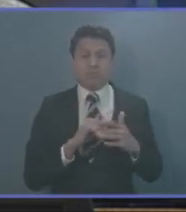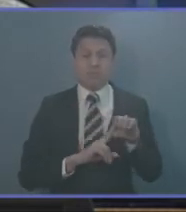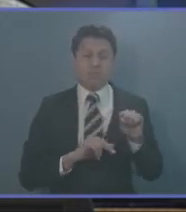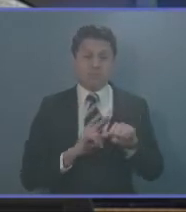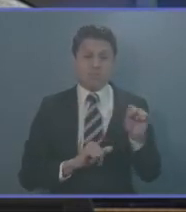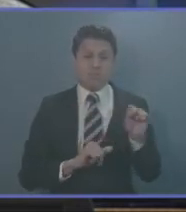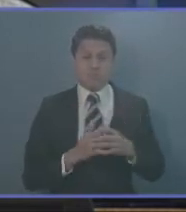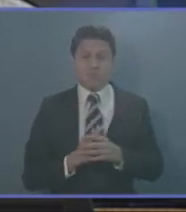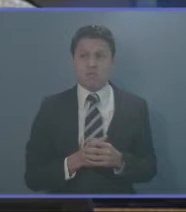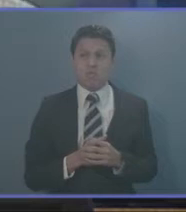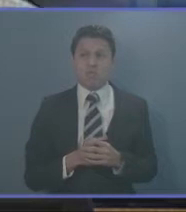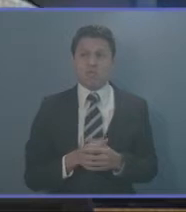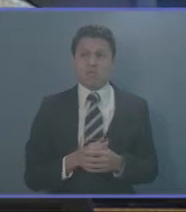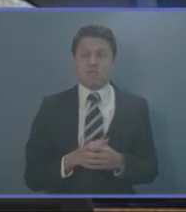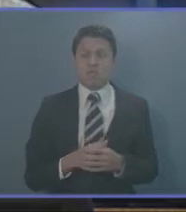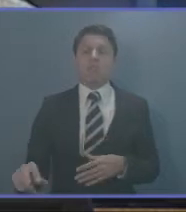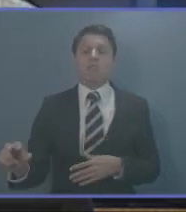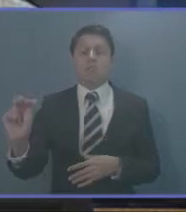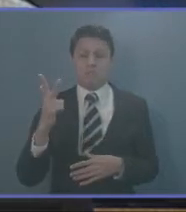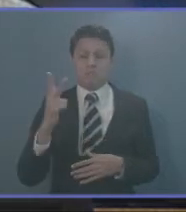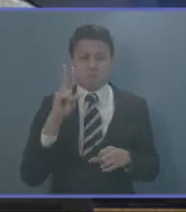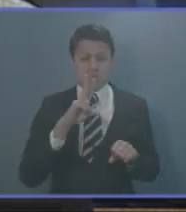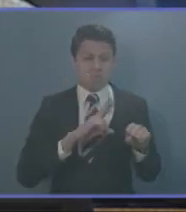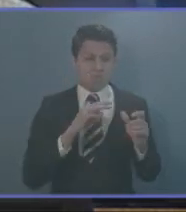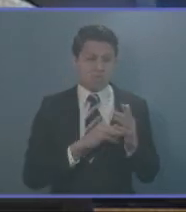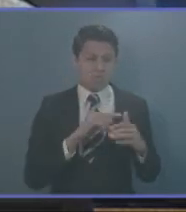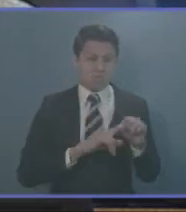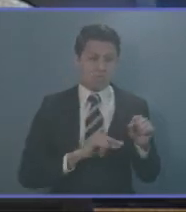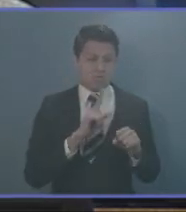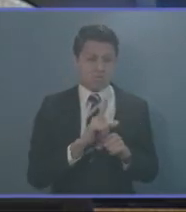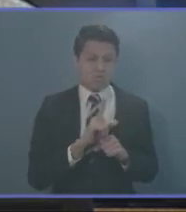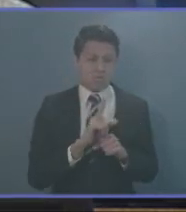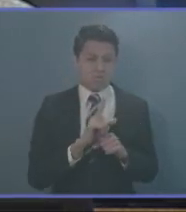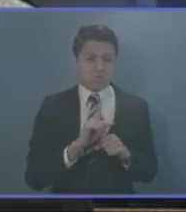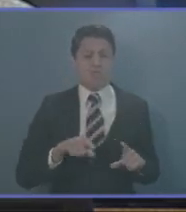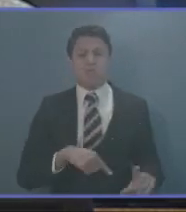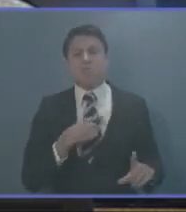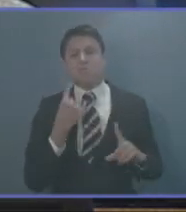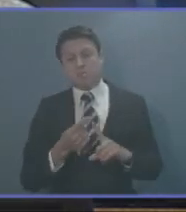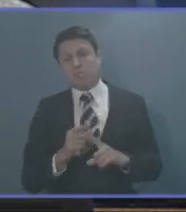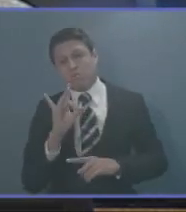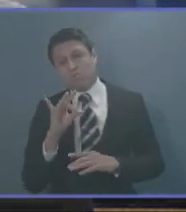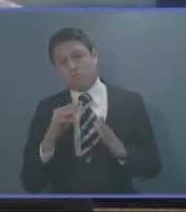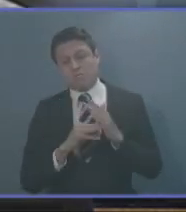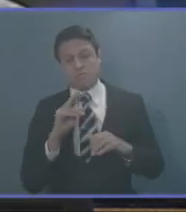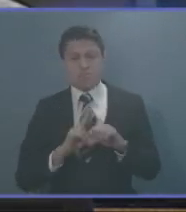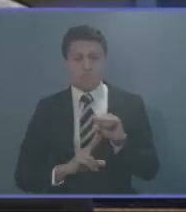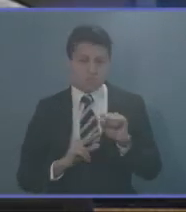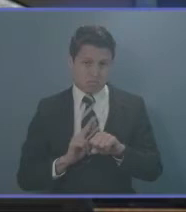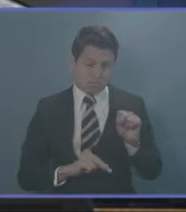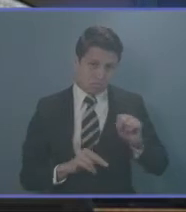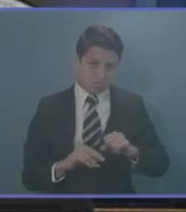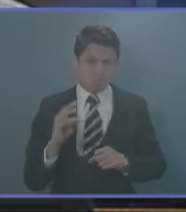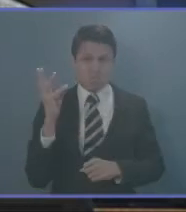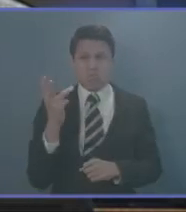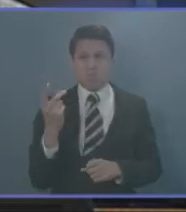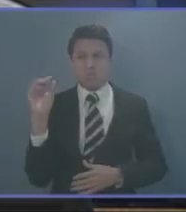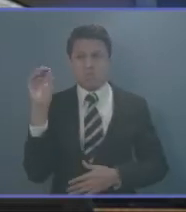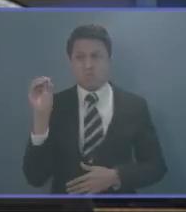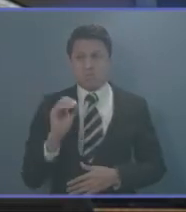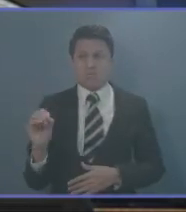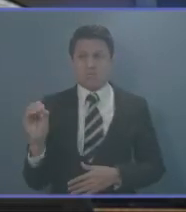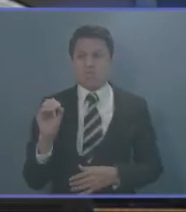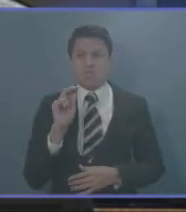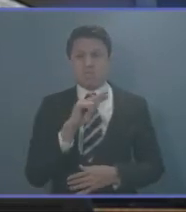dólares. 3. De 2.000 dólares con un centavo hasta 8.000 dólares, cuota fija 25